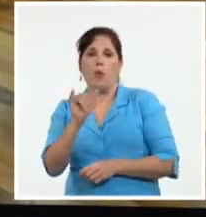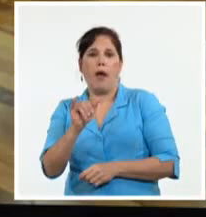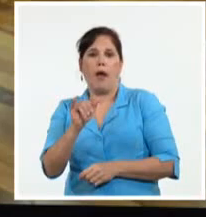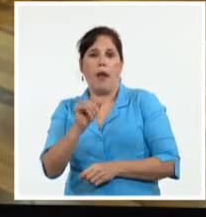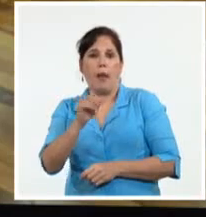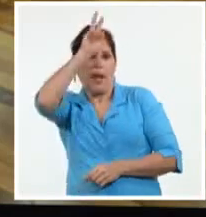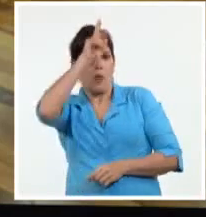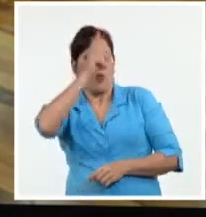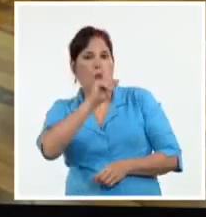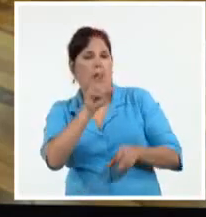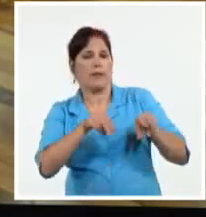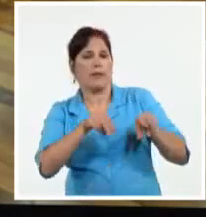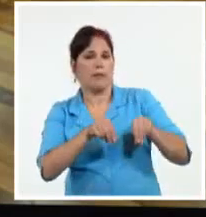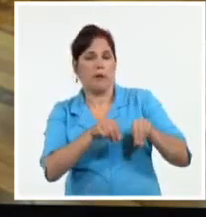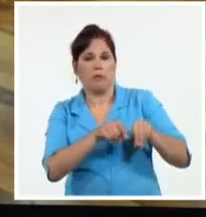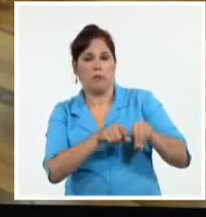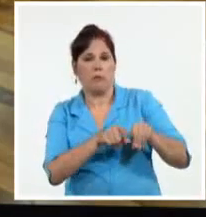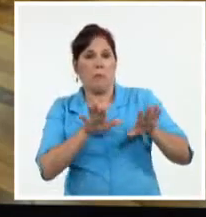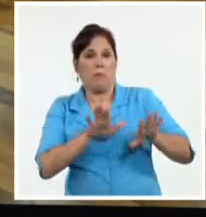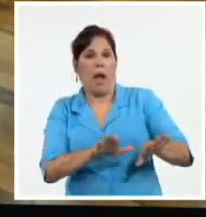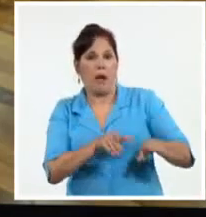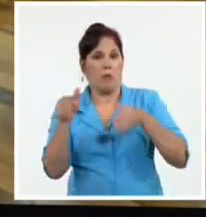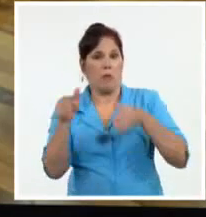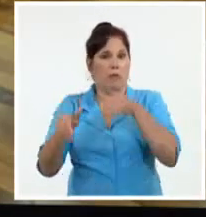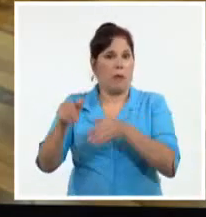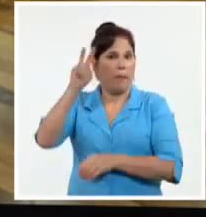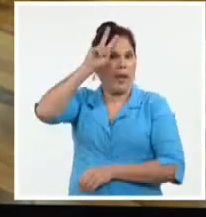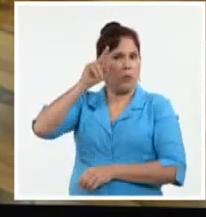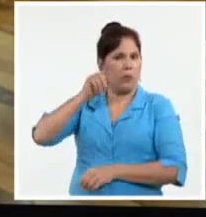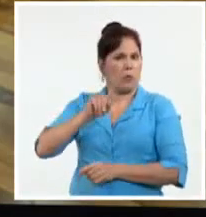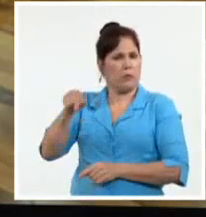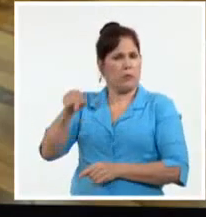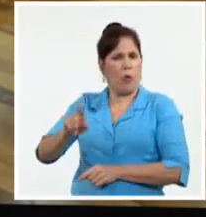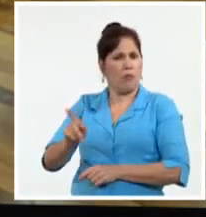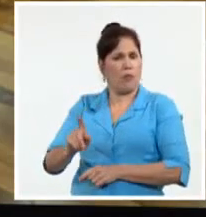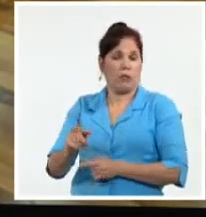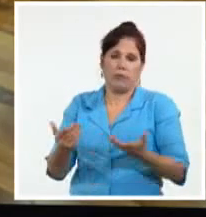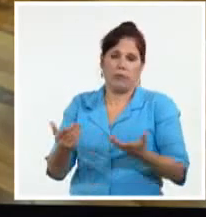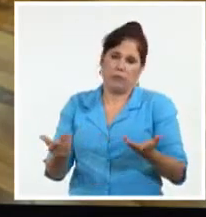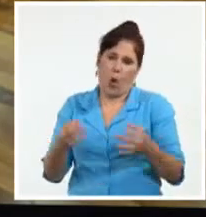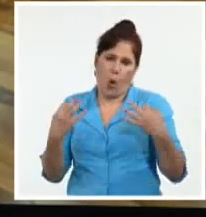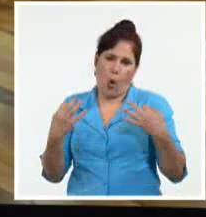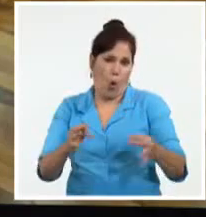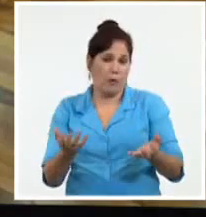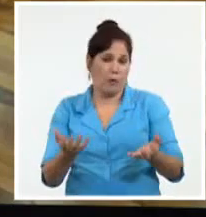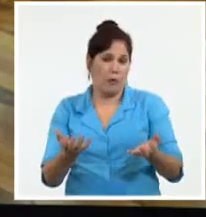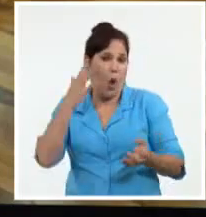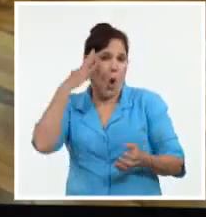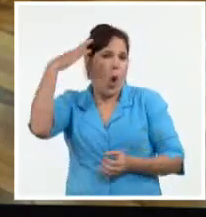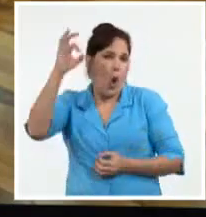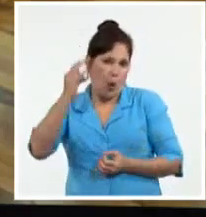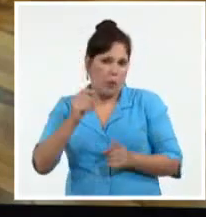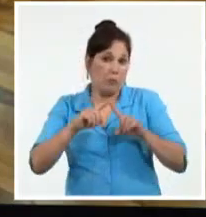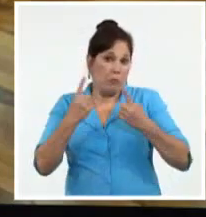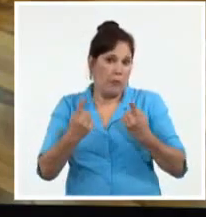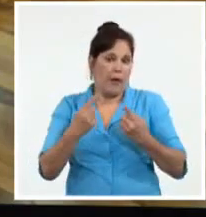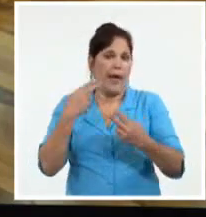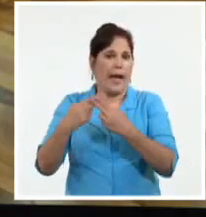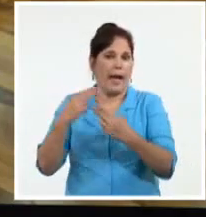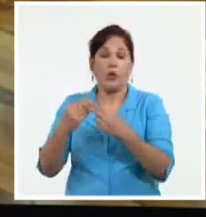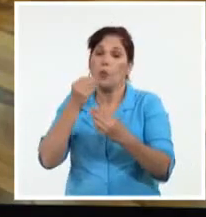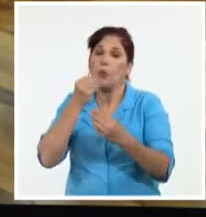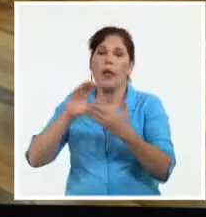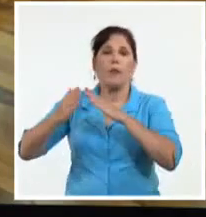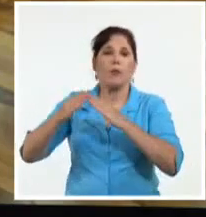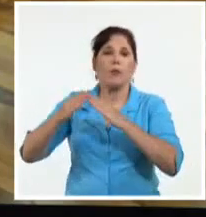Boluarte y no se le ocurrió a nadie frenar la participación de su enviada, la canciller. Es que la razón de ser de este tipo de foros es poder